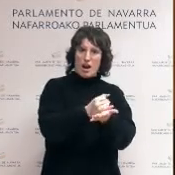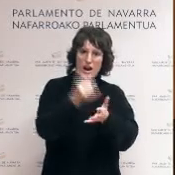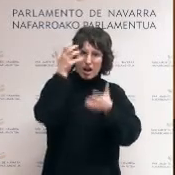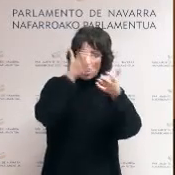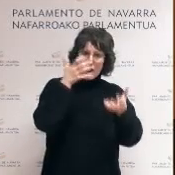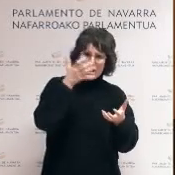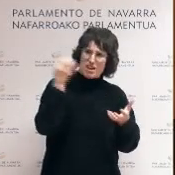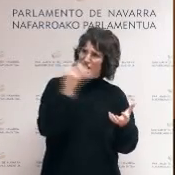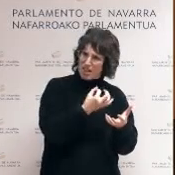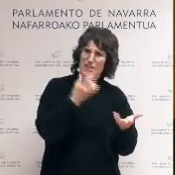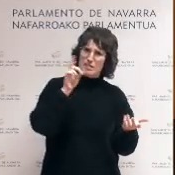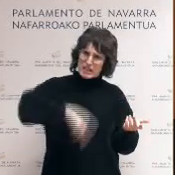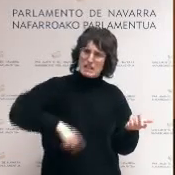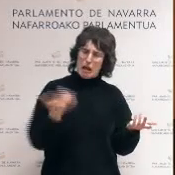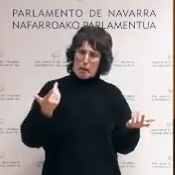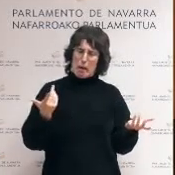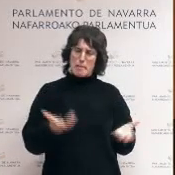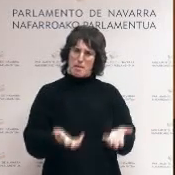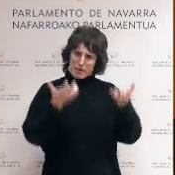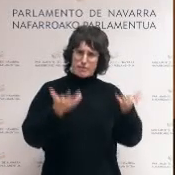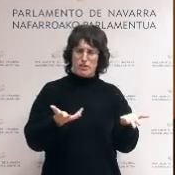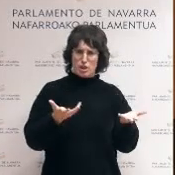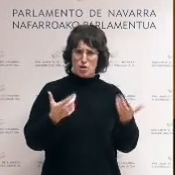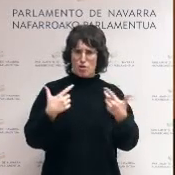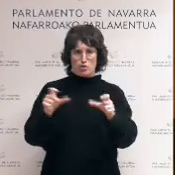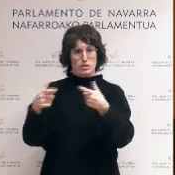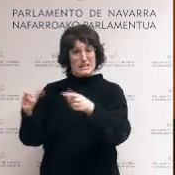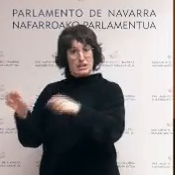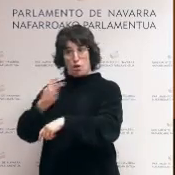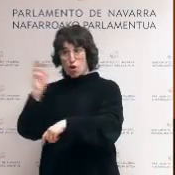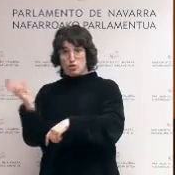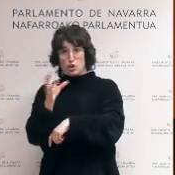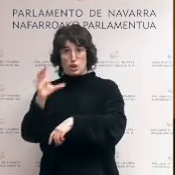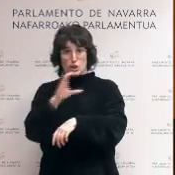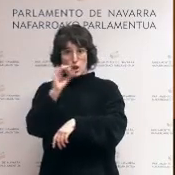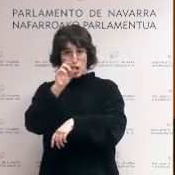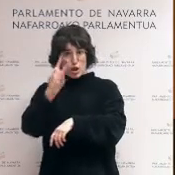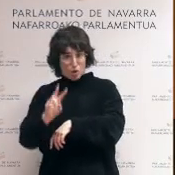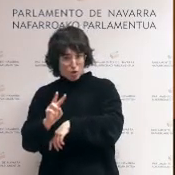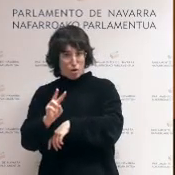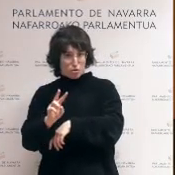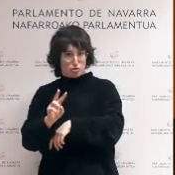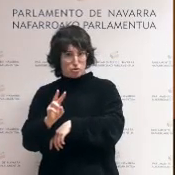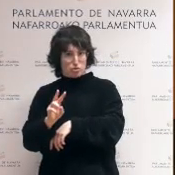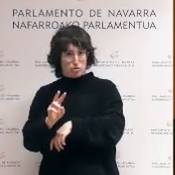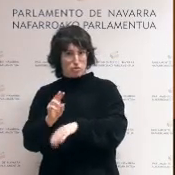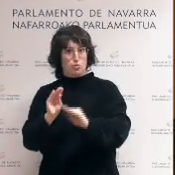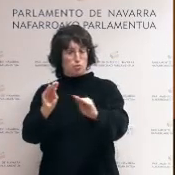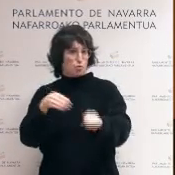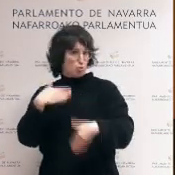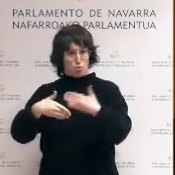sectores deficitarios en el CO2, en su actividad